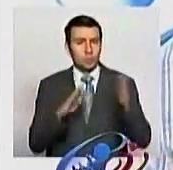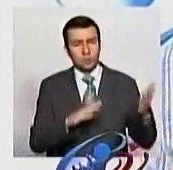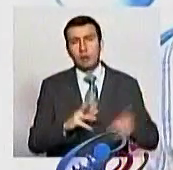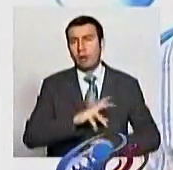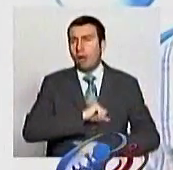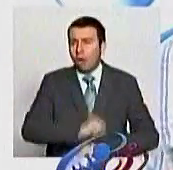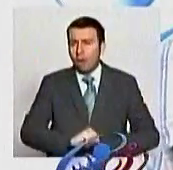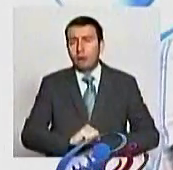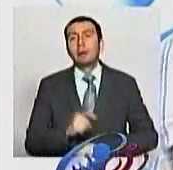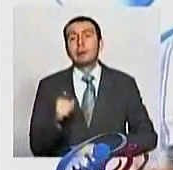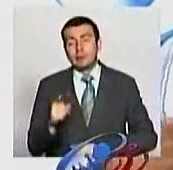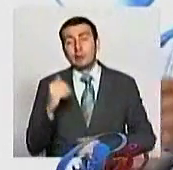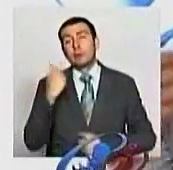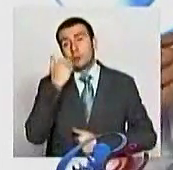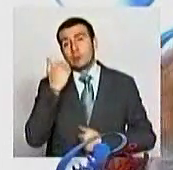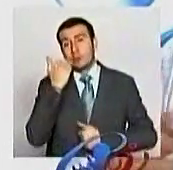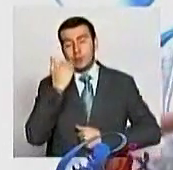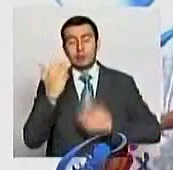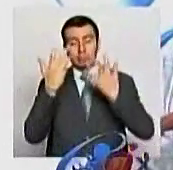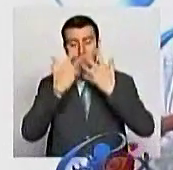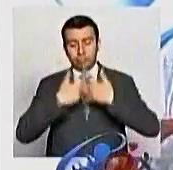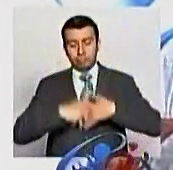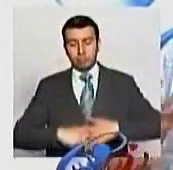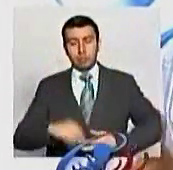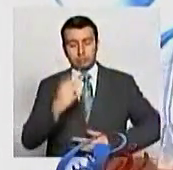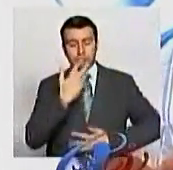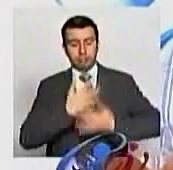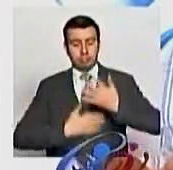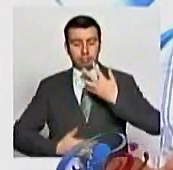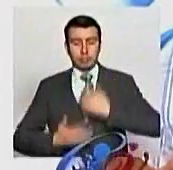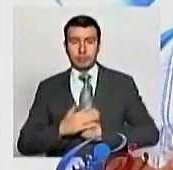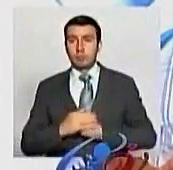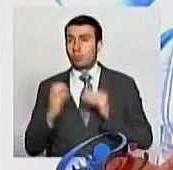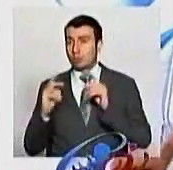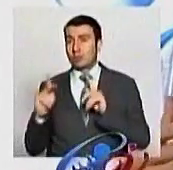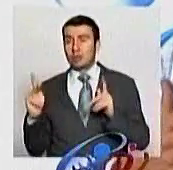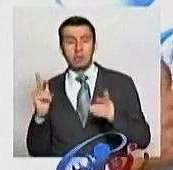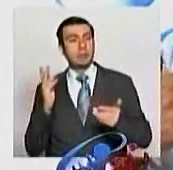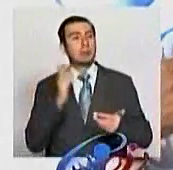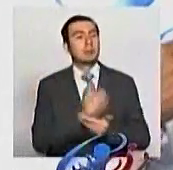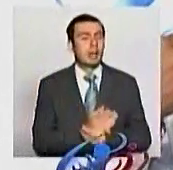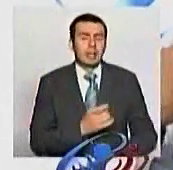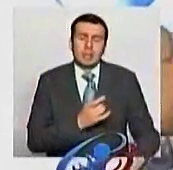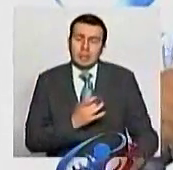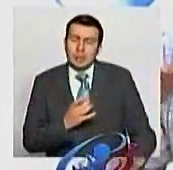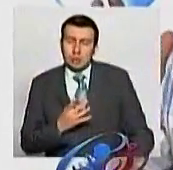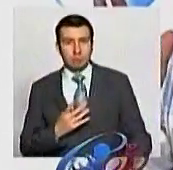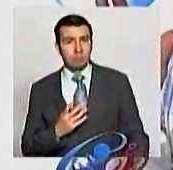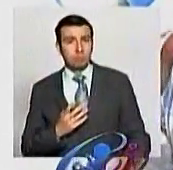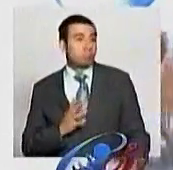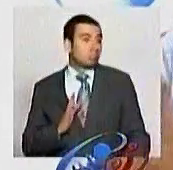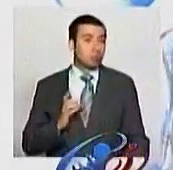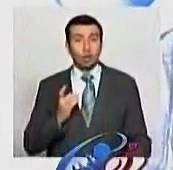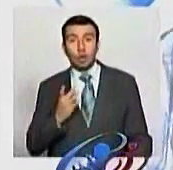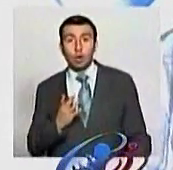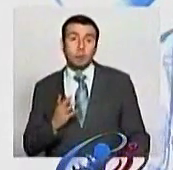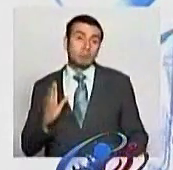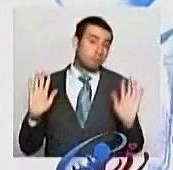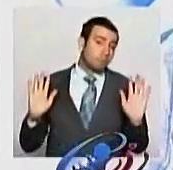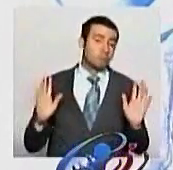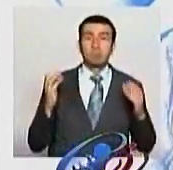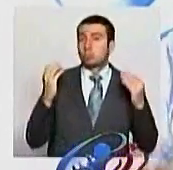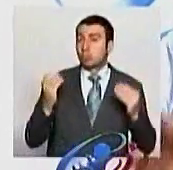cardiovascular. La gente por lo que más consulta es por dolor, y el dolor puede ser por muchas causas y muchos